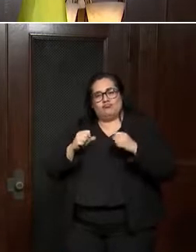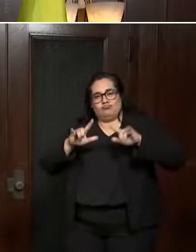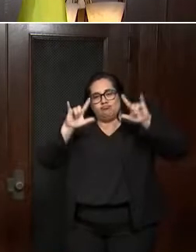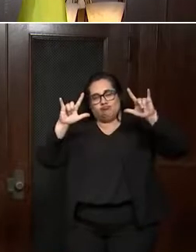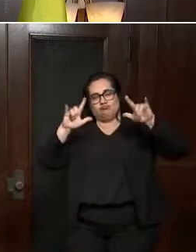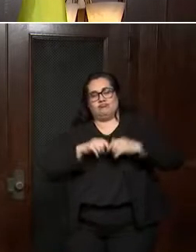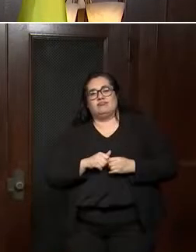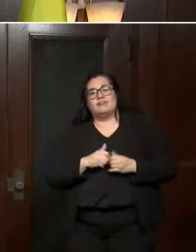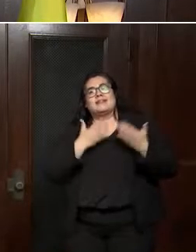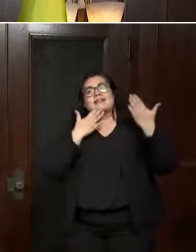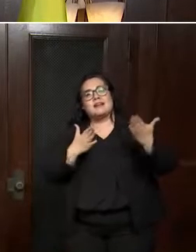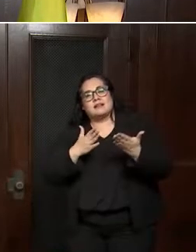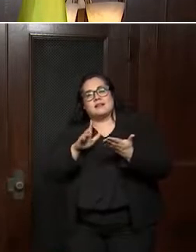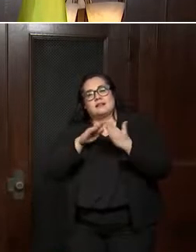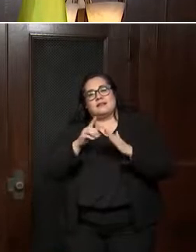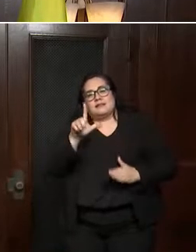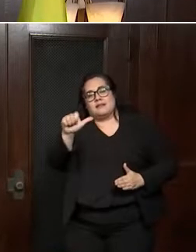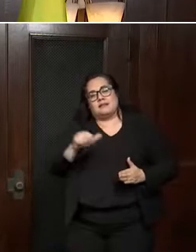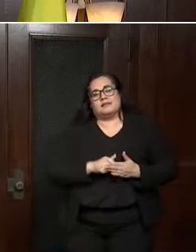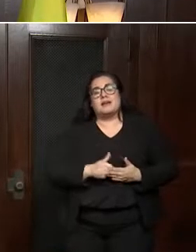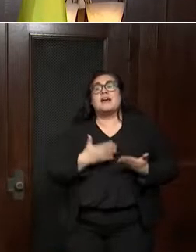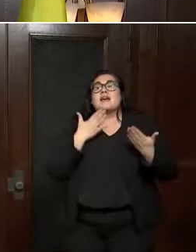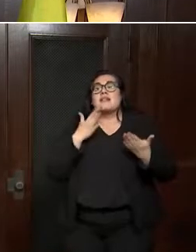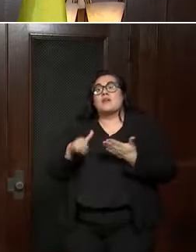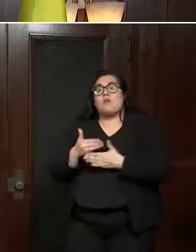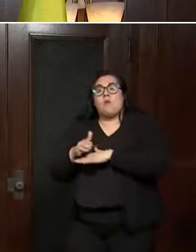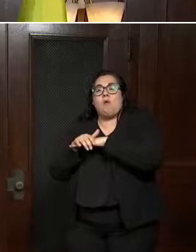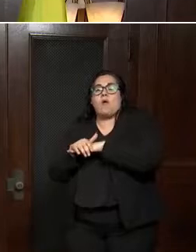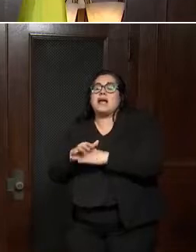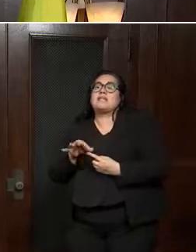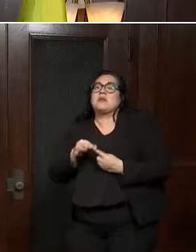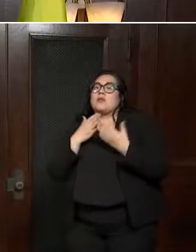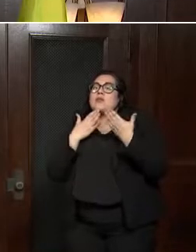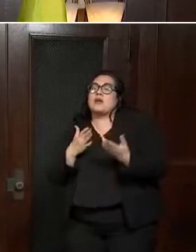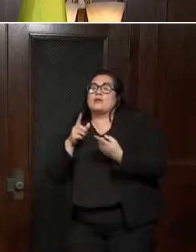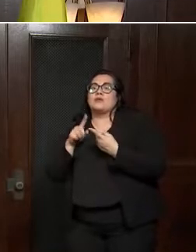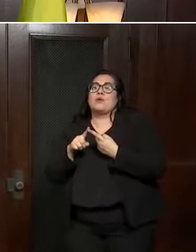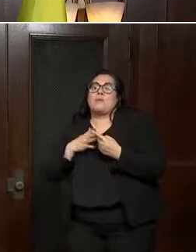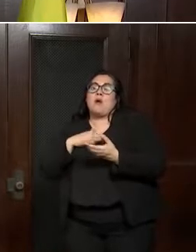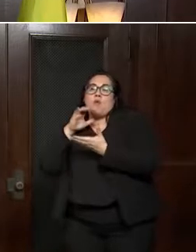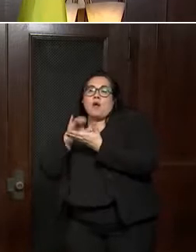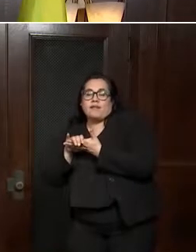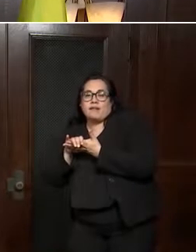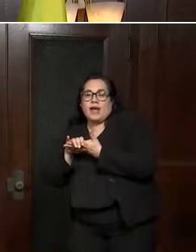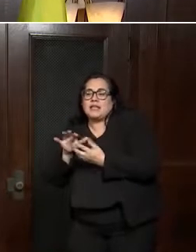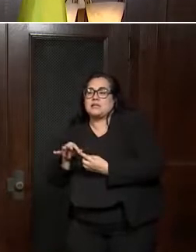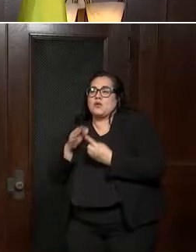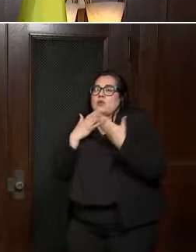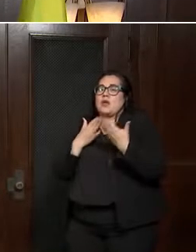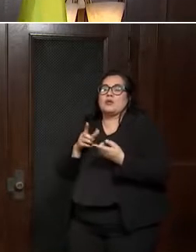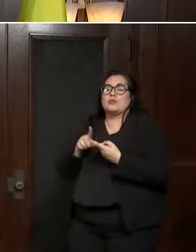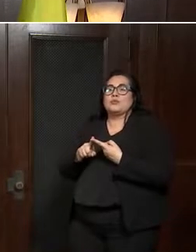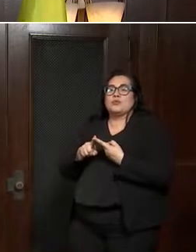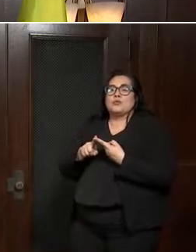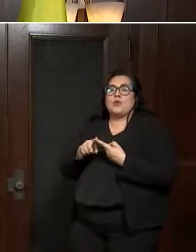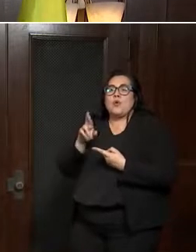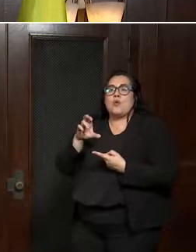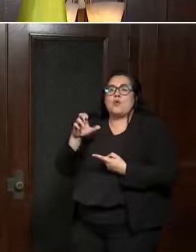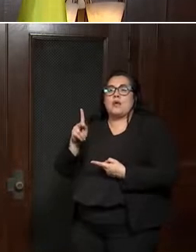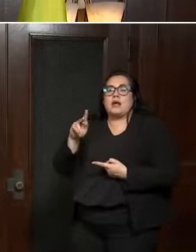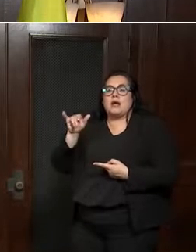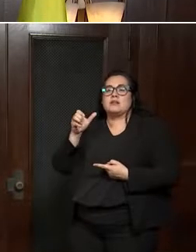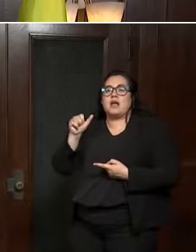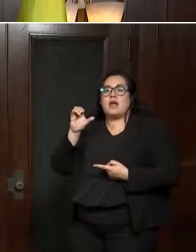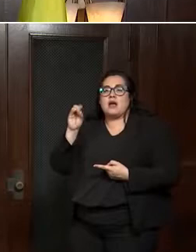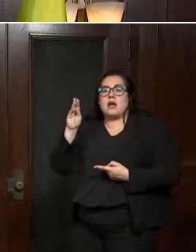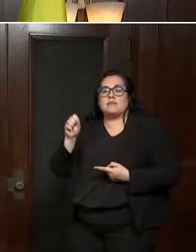amor. Gracias, Los Ángeles. Thank you all. And a special thank you to my wife, a special thank you to Rick Jacobs